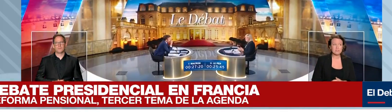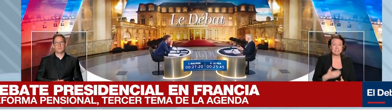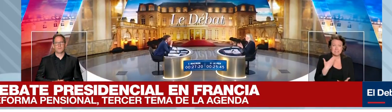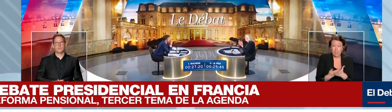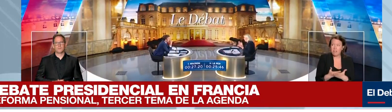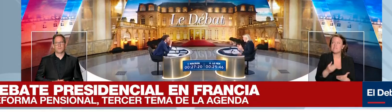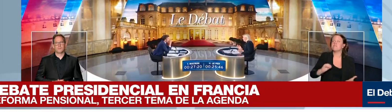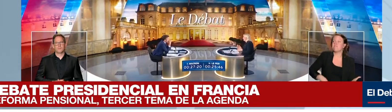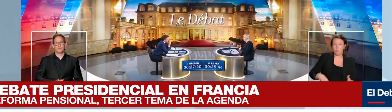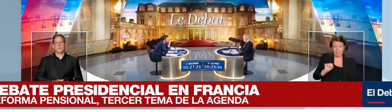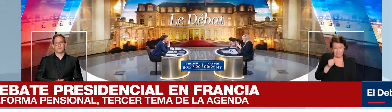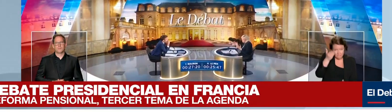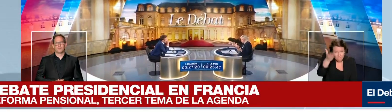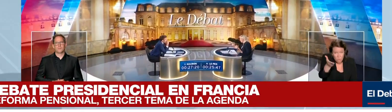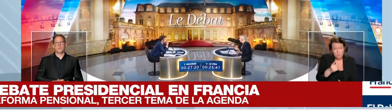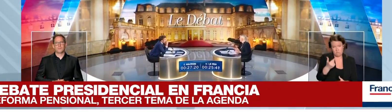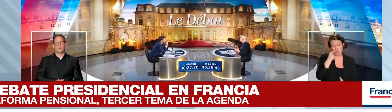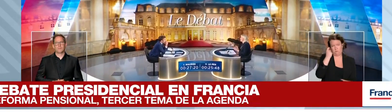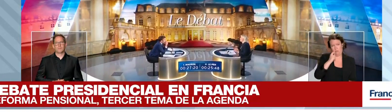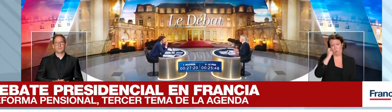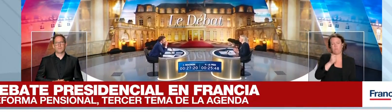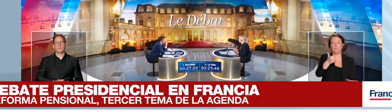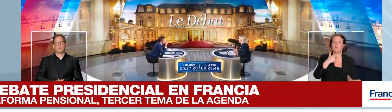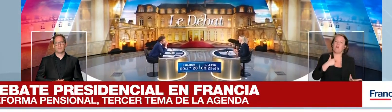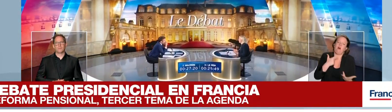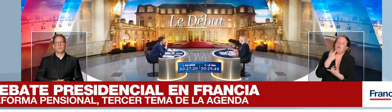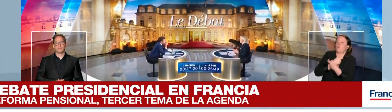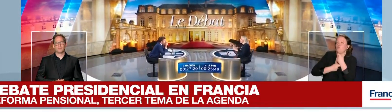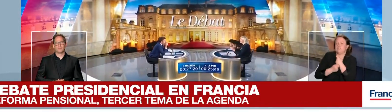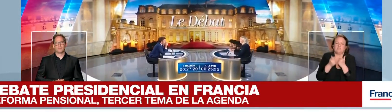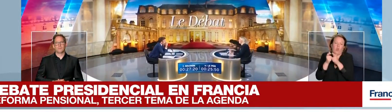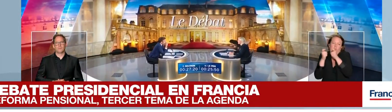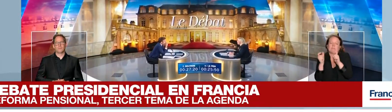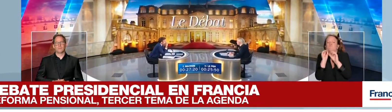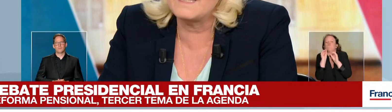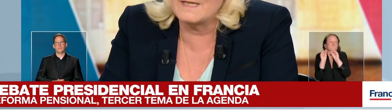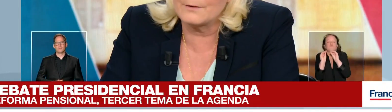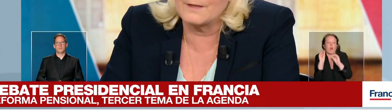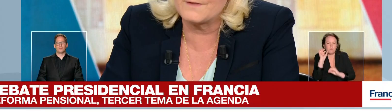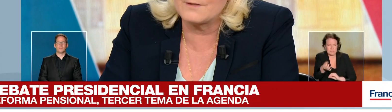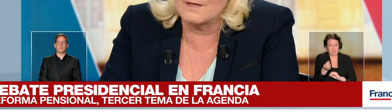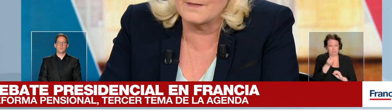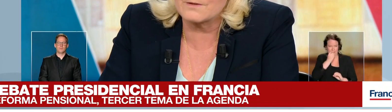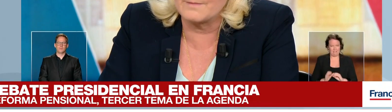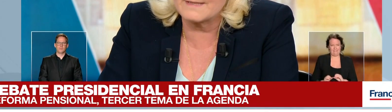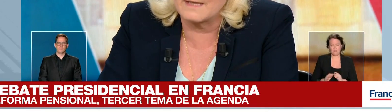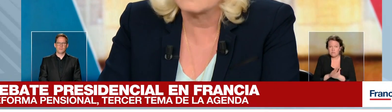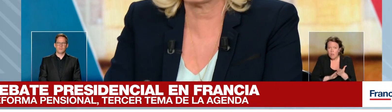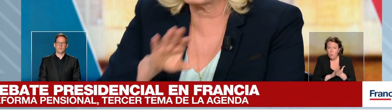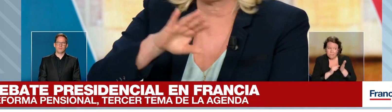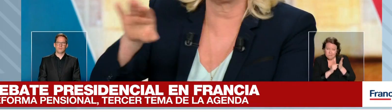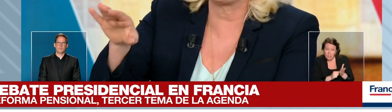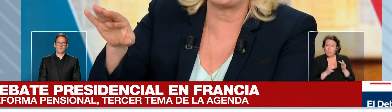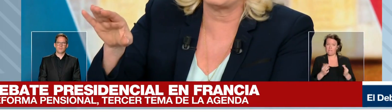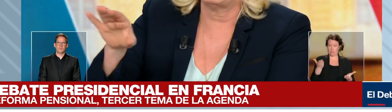eso es su resultado. Usted explica que es muy bueno en economía y que las empresas lo quieren mucho, pero hay